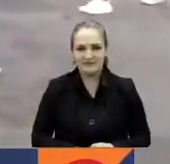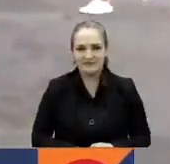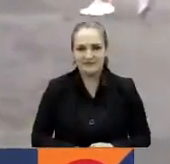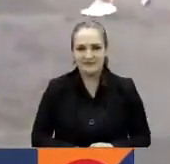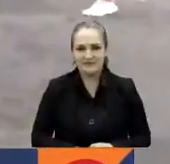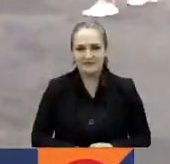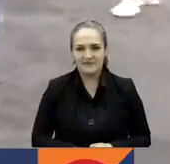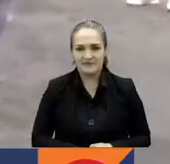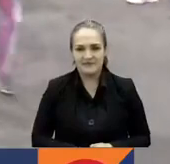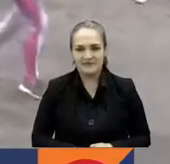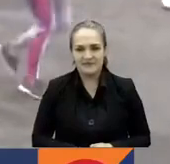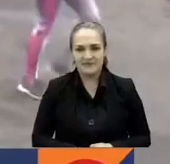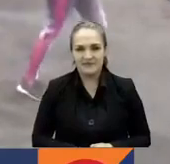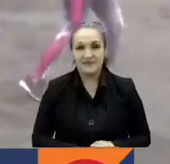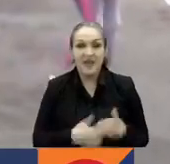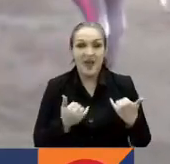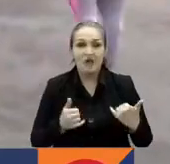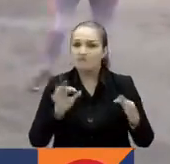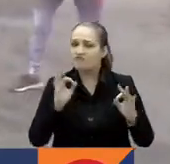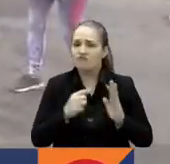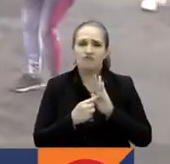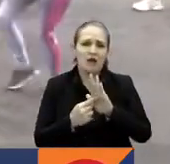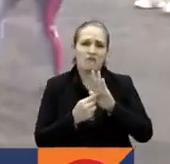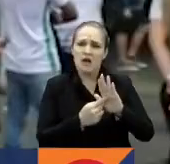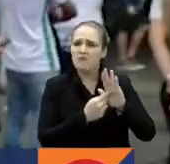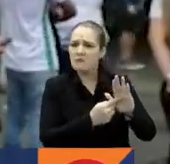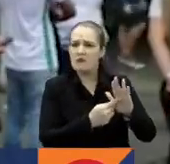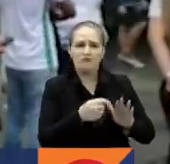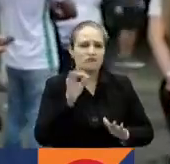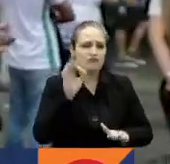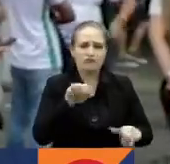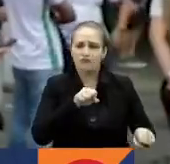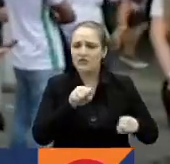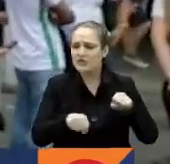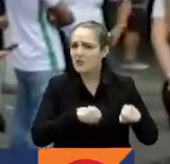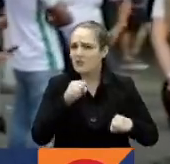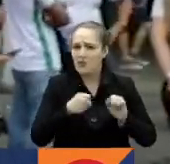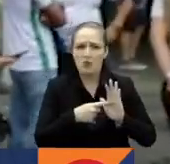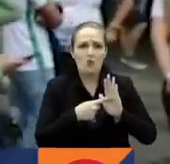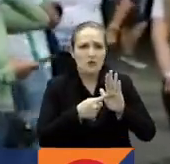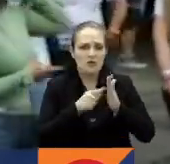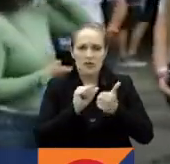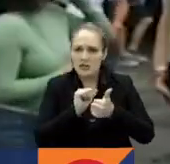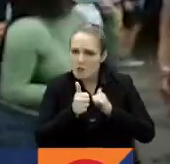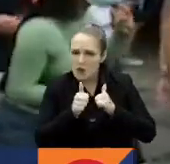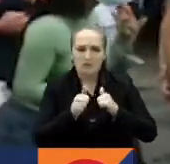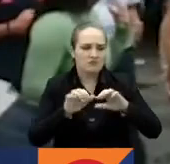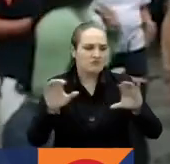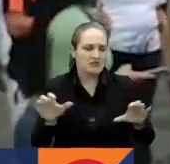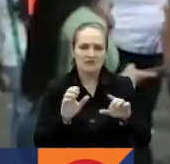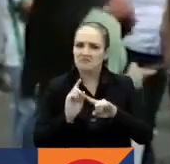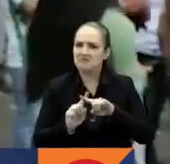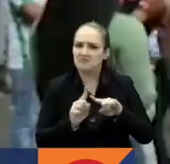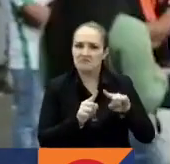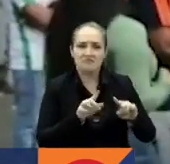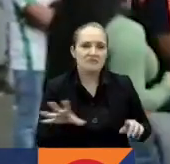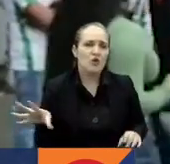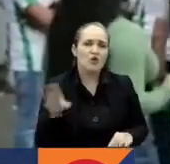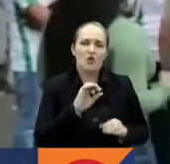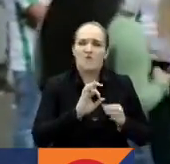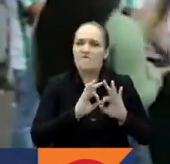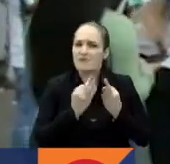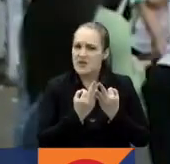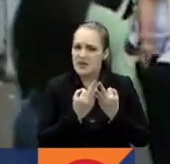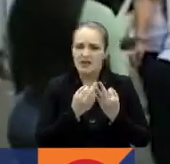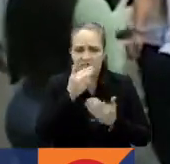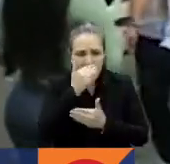Estamos en presencia en cada territorio, en los puntos tradicionales de la ciclovía, acompañando actividades deportivas, recreativas, para toda la familia, para la niñez, para